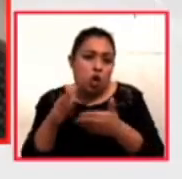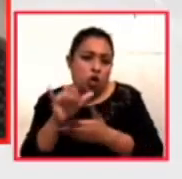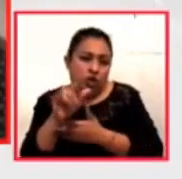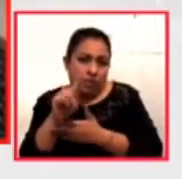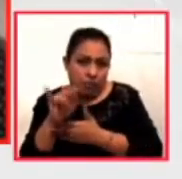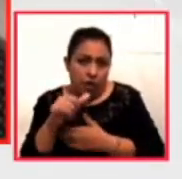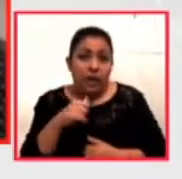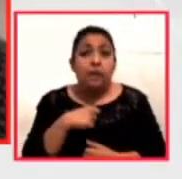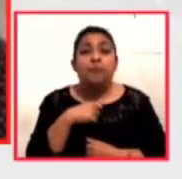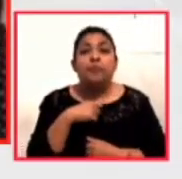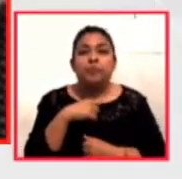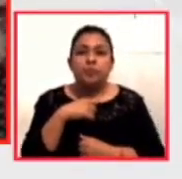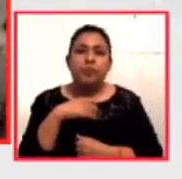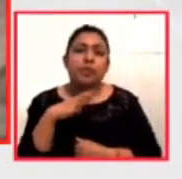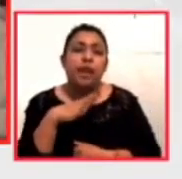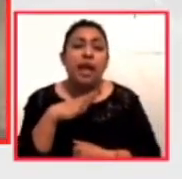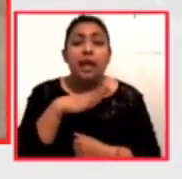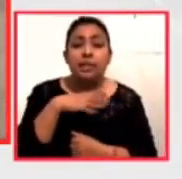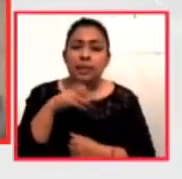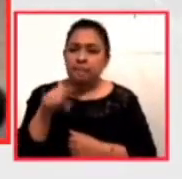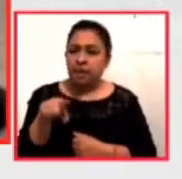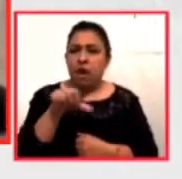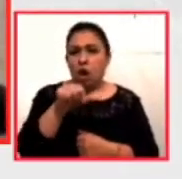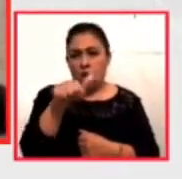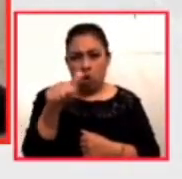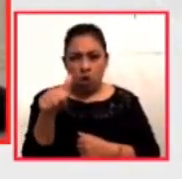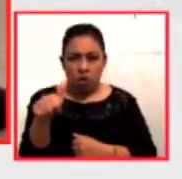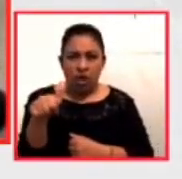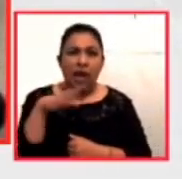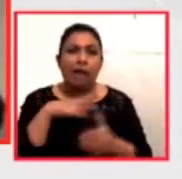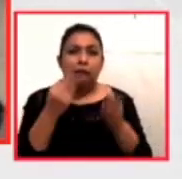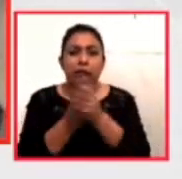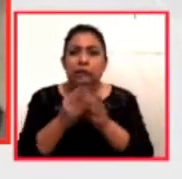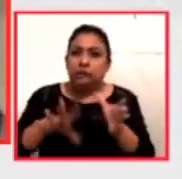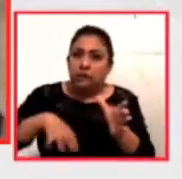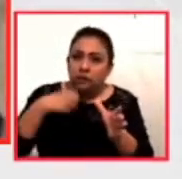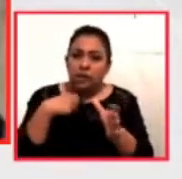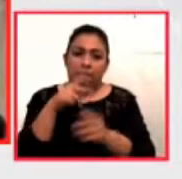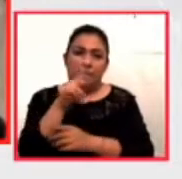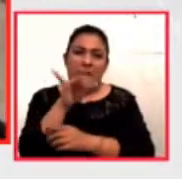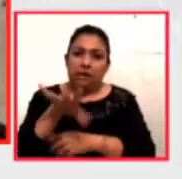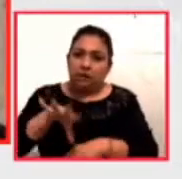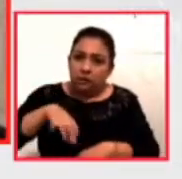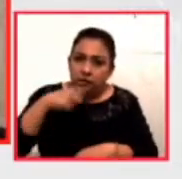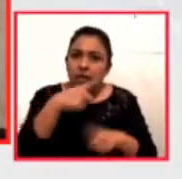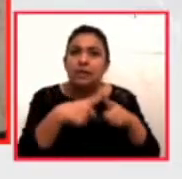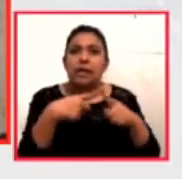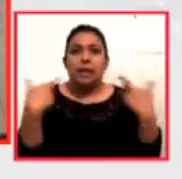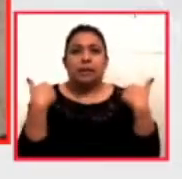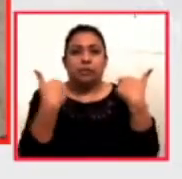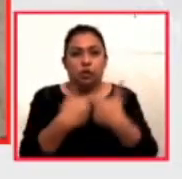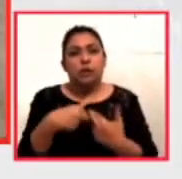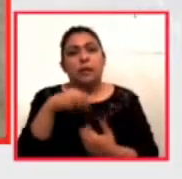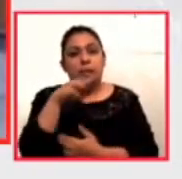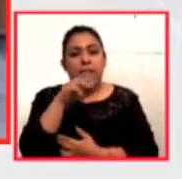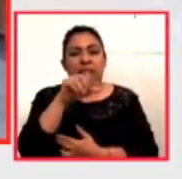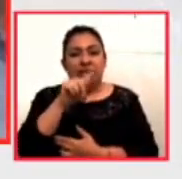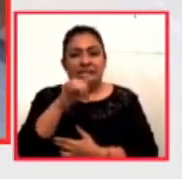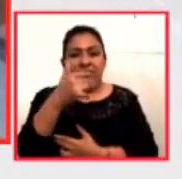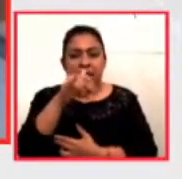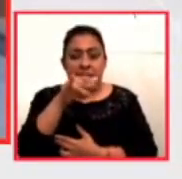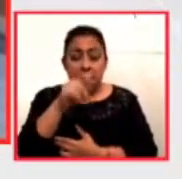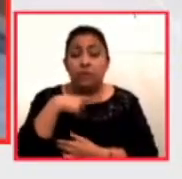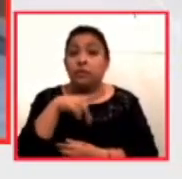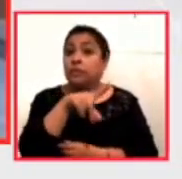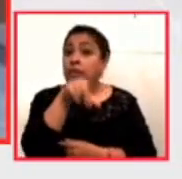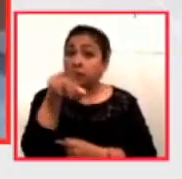jornada inició como no podía ser de otra forma, con una clase exhaustiva de pilates a cargo de la maestra Janet Martínez.